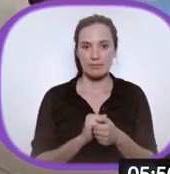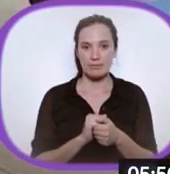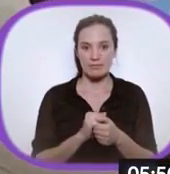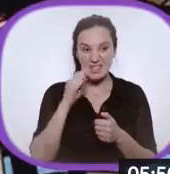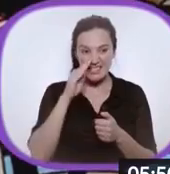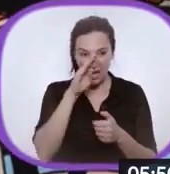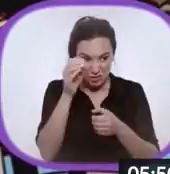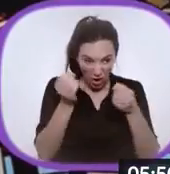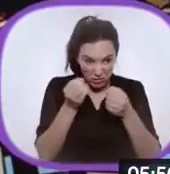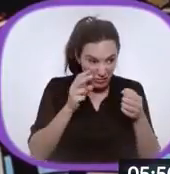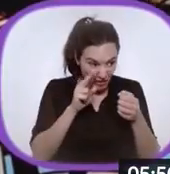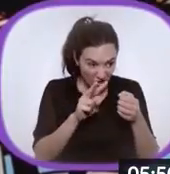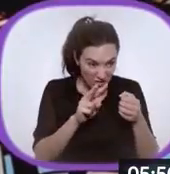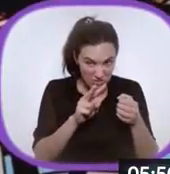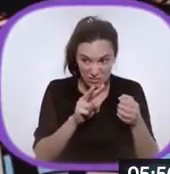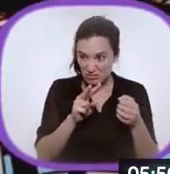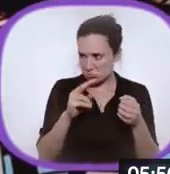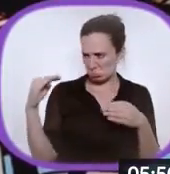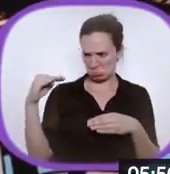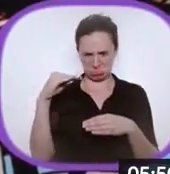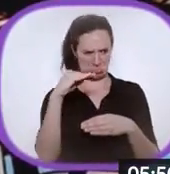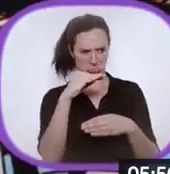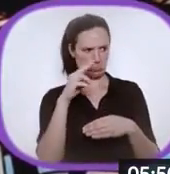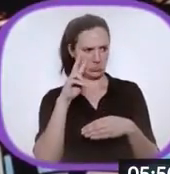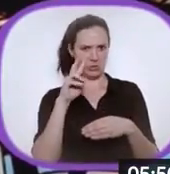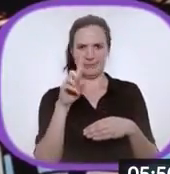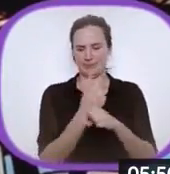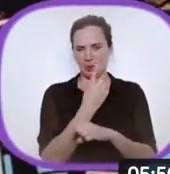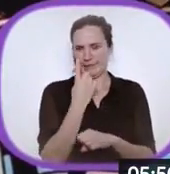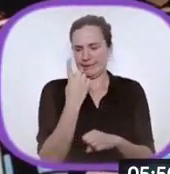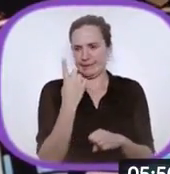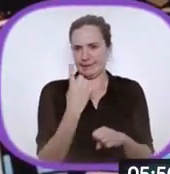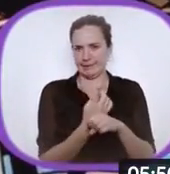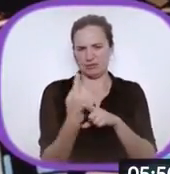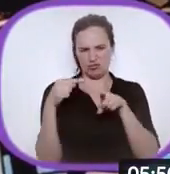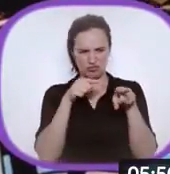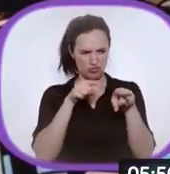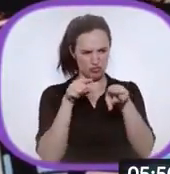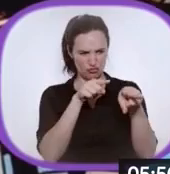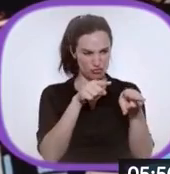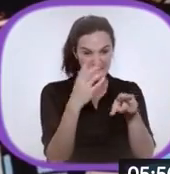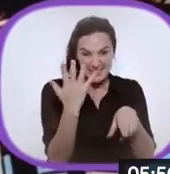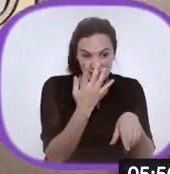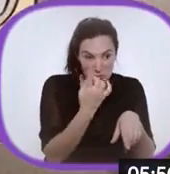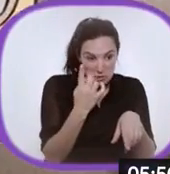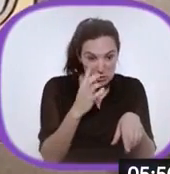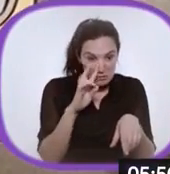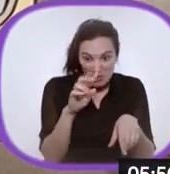¿Detuviste el sedán negro? ¿Qué? ¿No ha pasado por aquí? Es imposible, lo seguíamos hace menos de 5